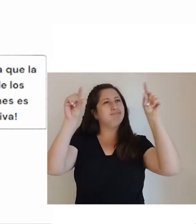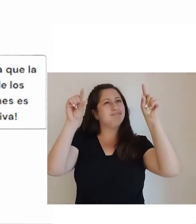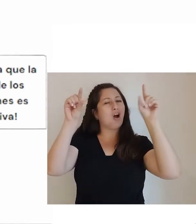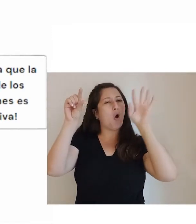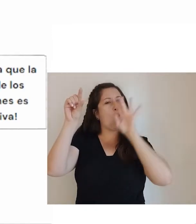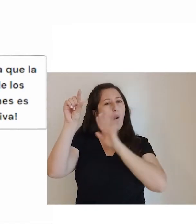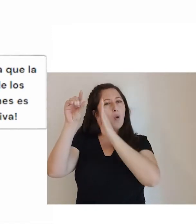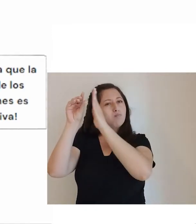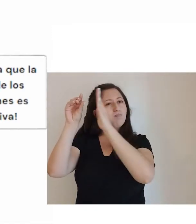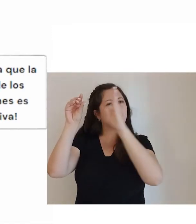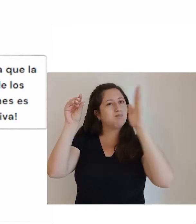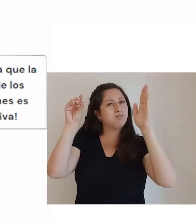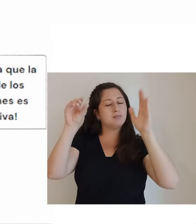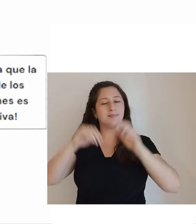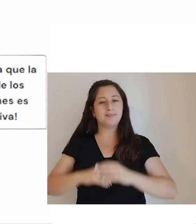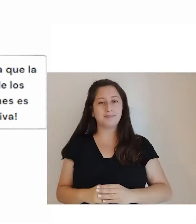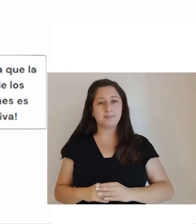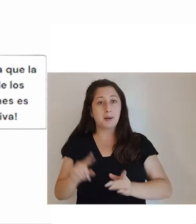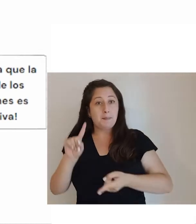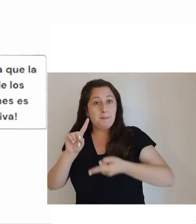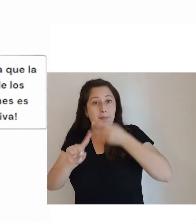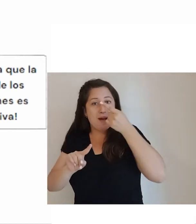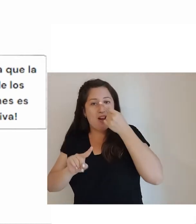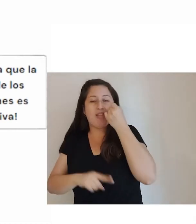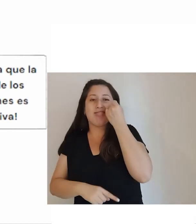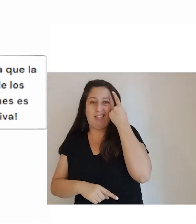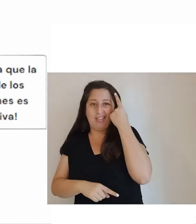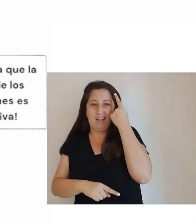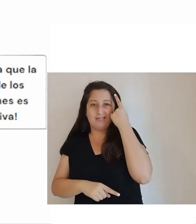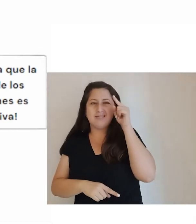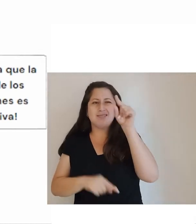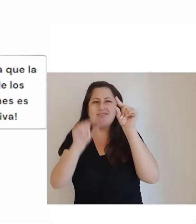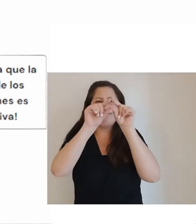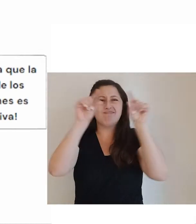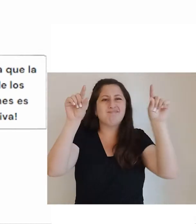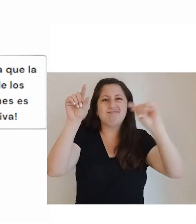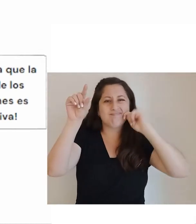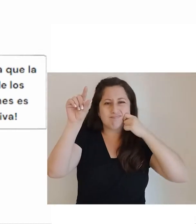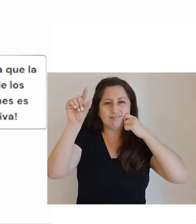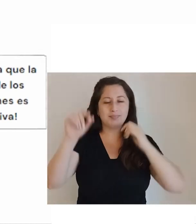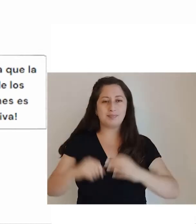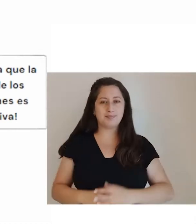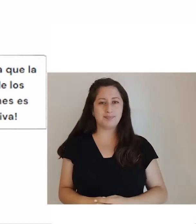sobre ellas. Primero se debe comprender qué indica este